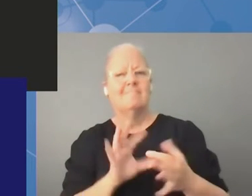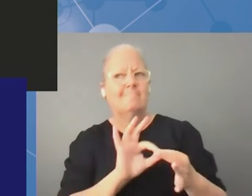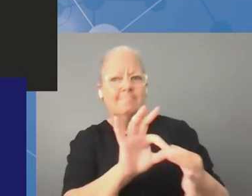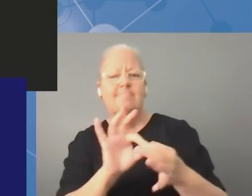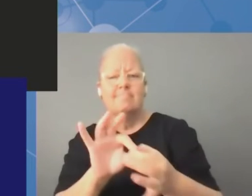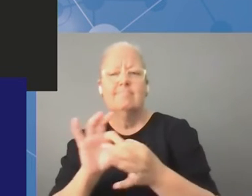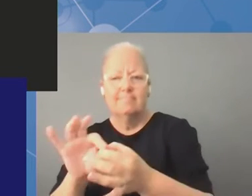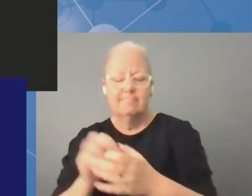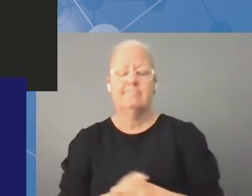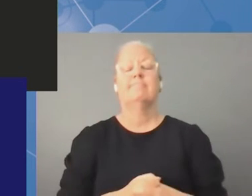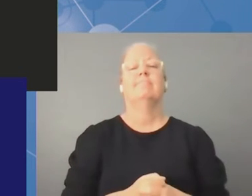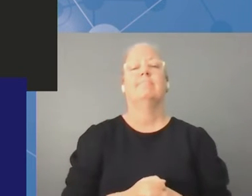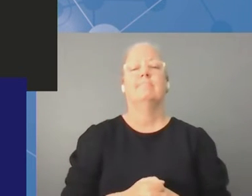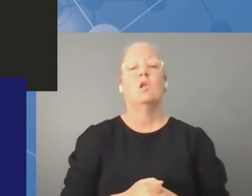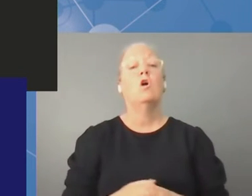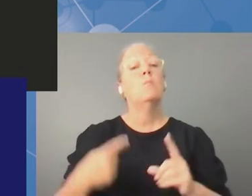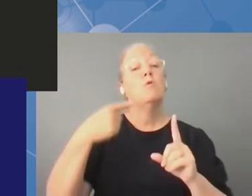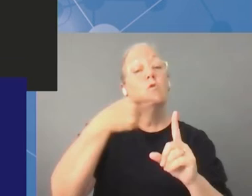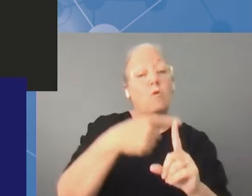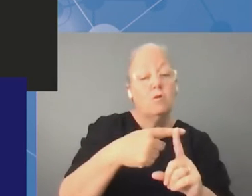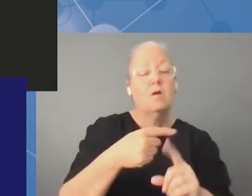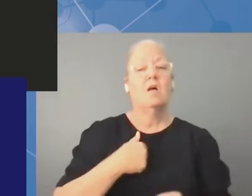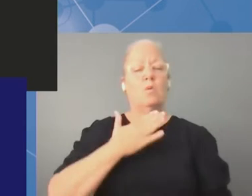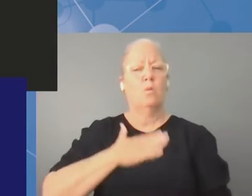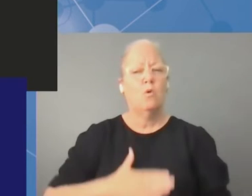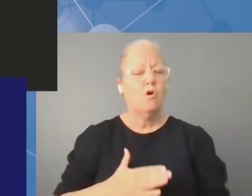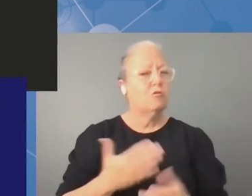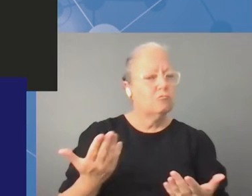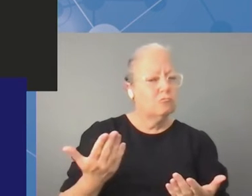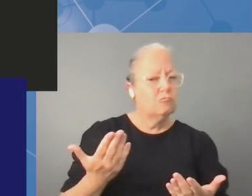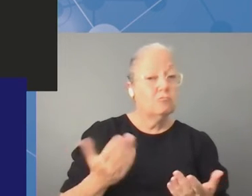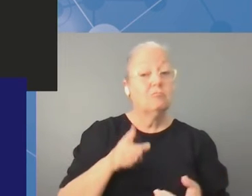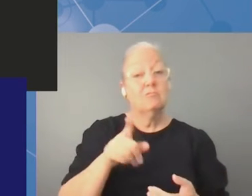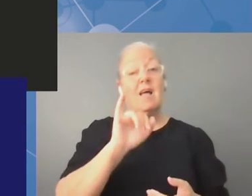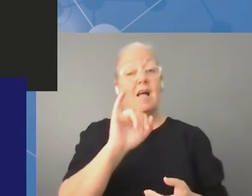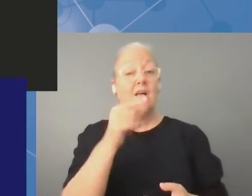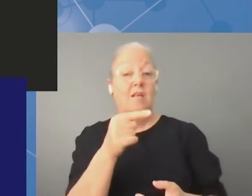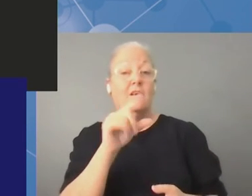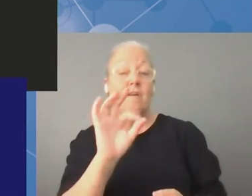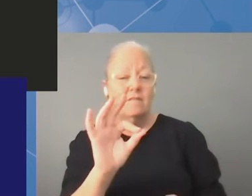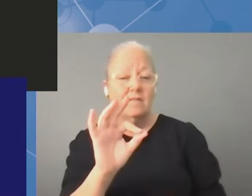Las redes NRI deberían contar con el apoyo adecuado.